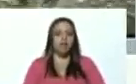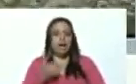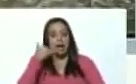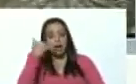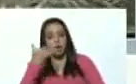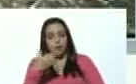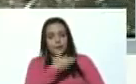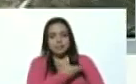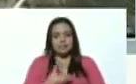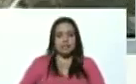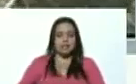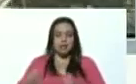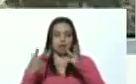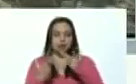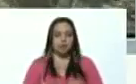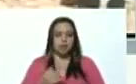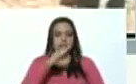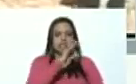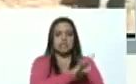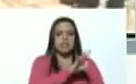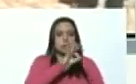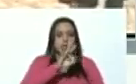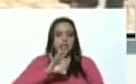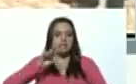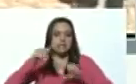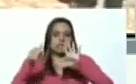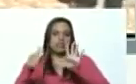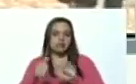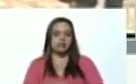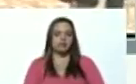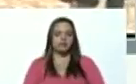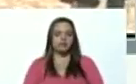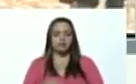Presidente número 336,